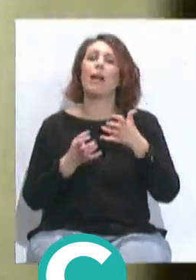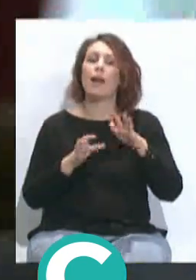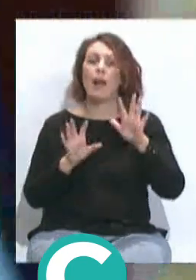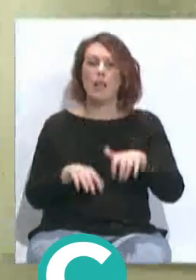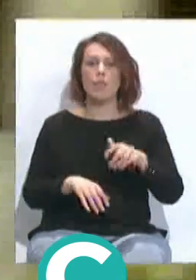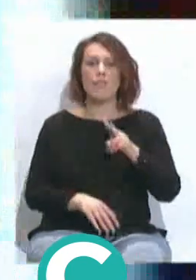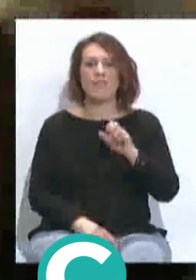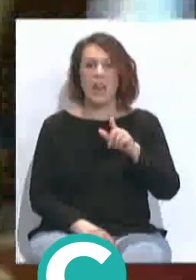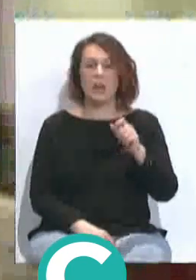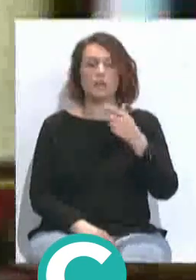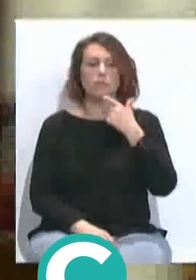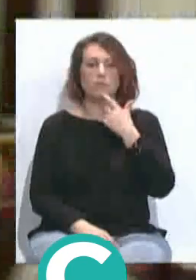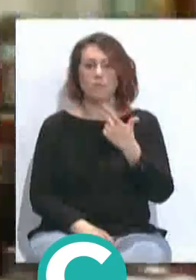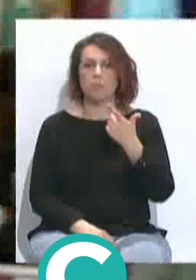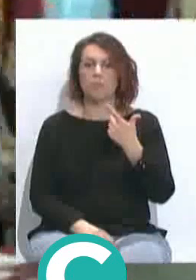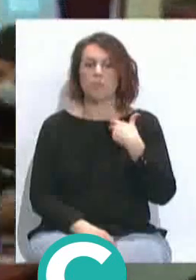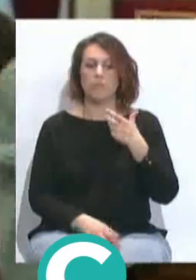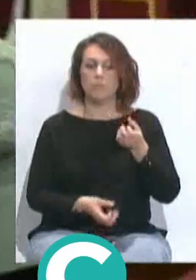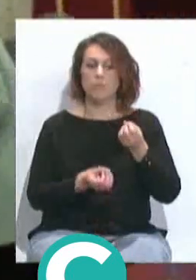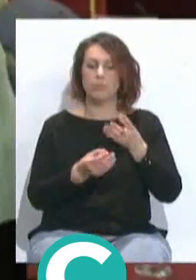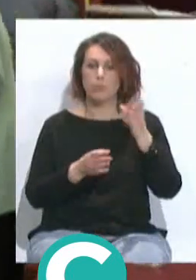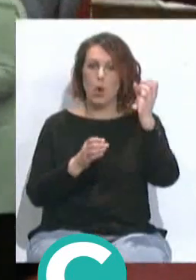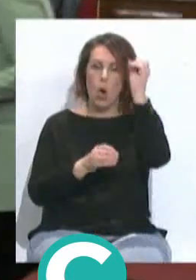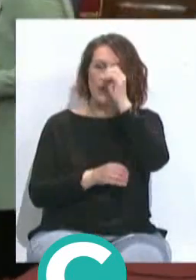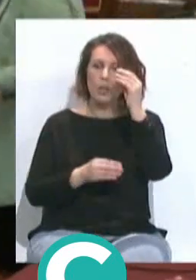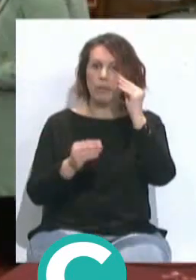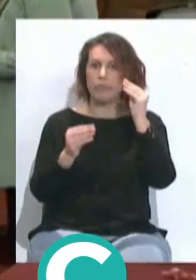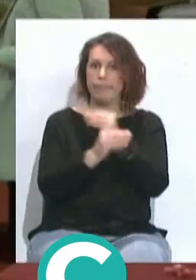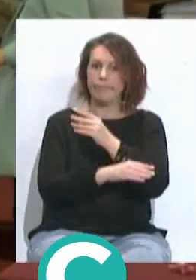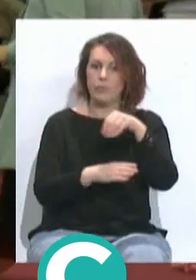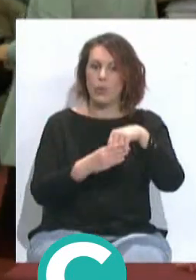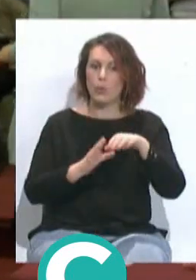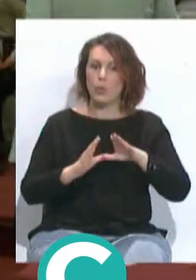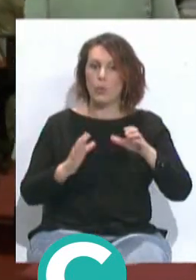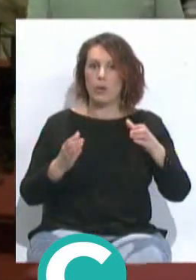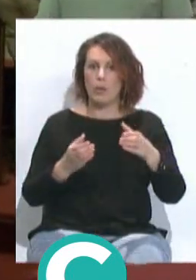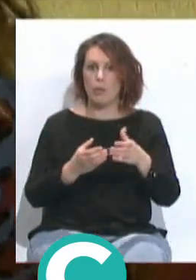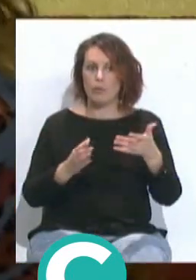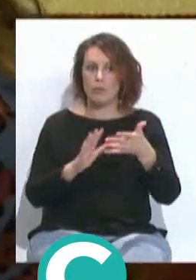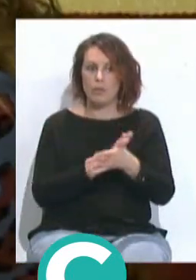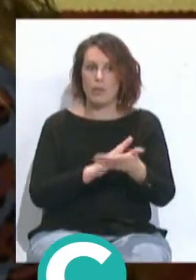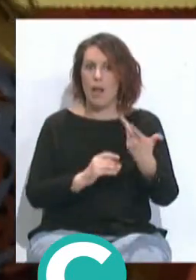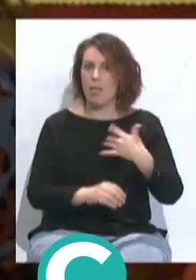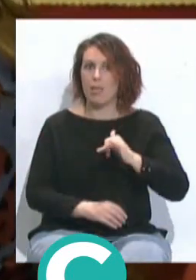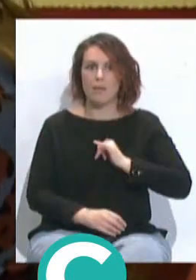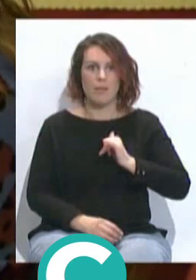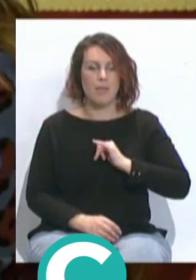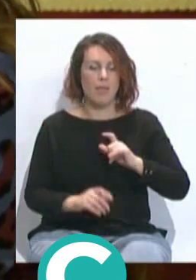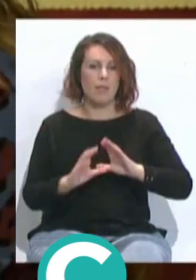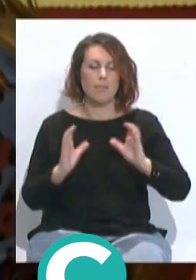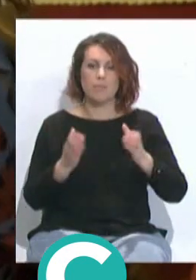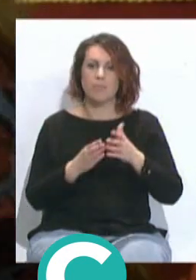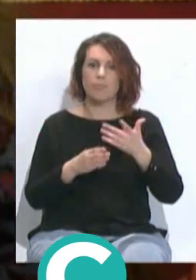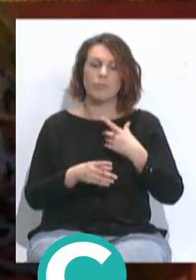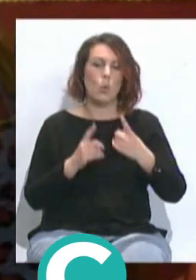Cádiz Martín Vila ha señalado que el manifestar opiniones contrarias dentro de la coalición es una seña de identidad del ejecutivo